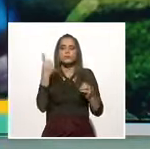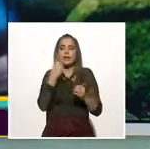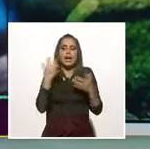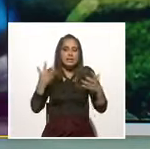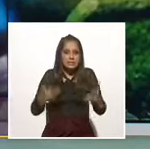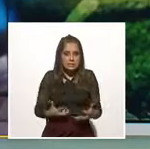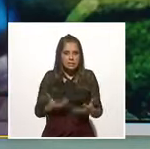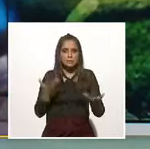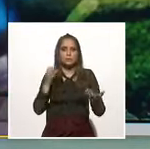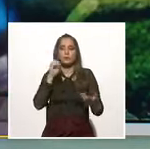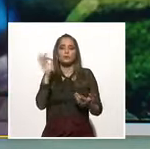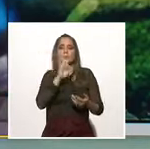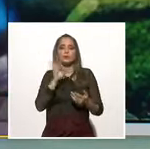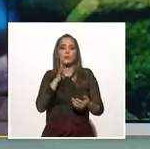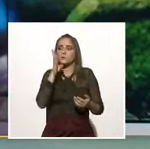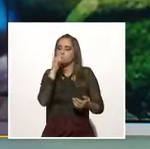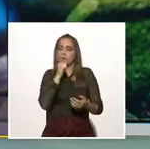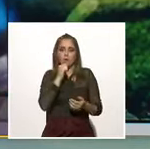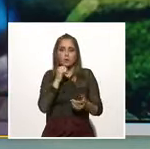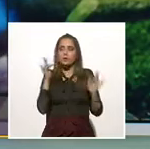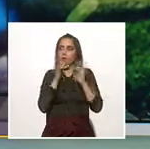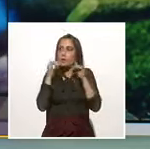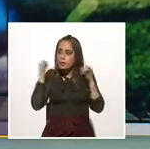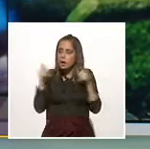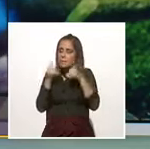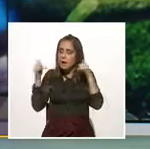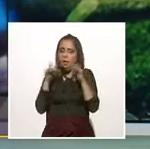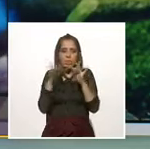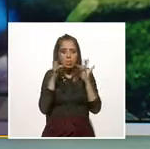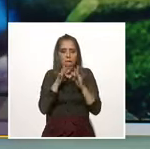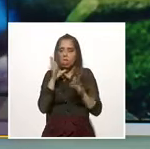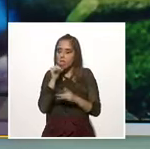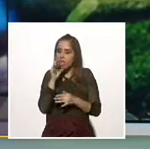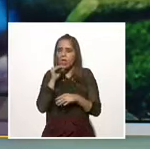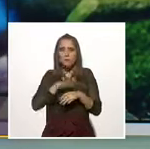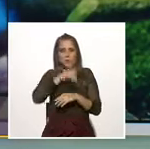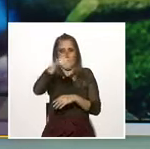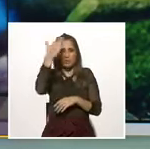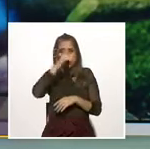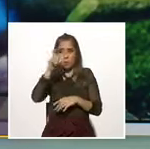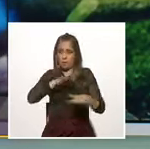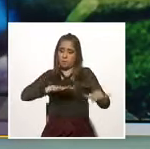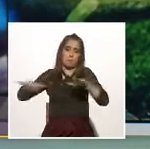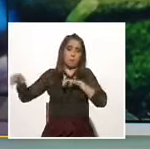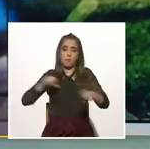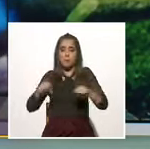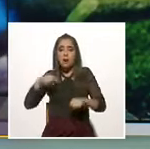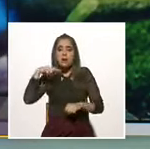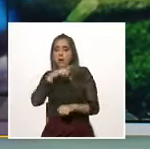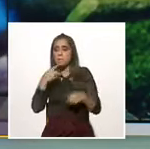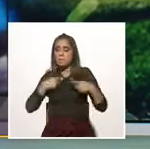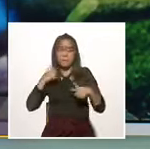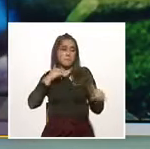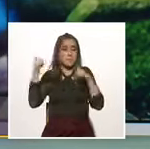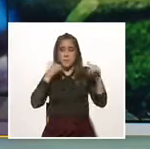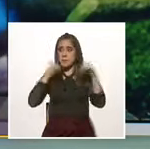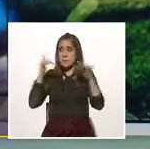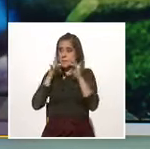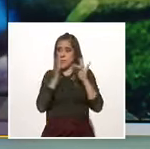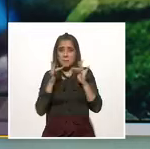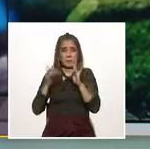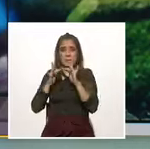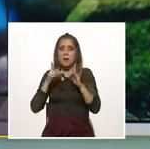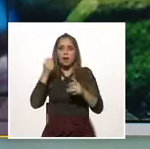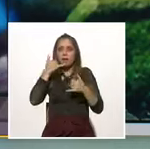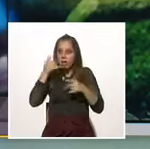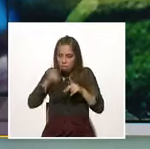qué hacemos si no nos podemos contactar vía telefónica, porque usted sabe que se saturan las redes. Entonces, siempre es bueno tener